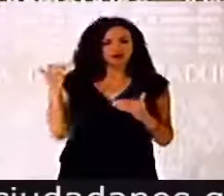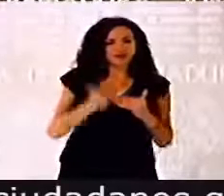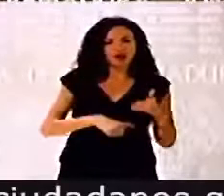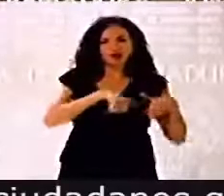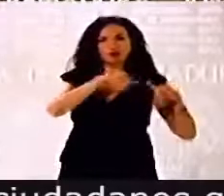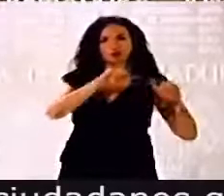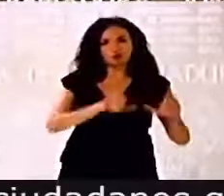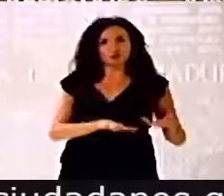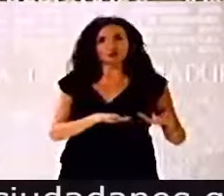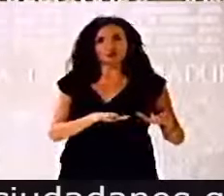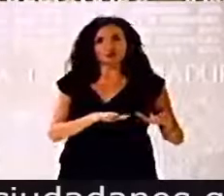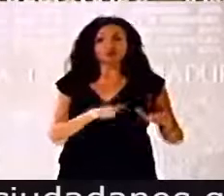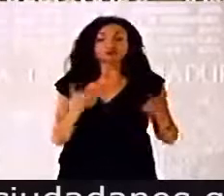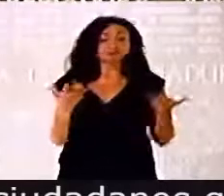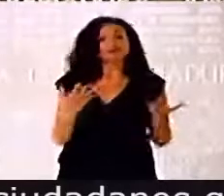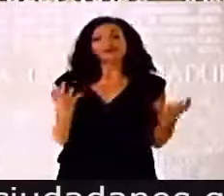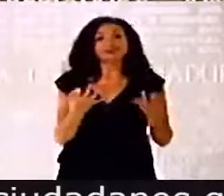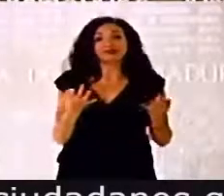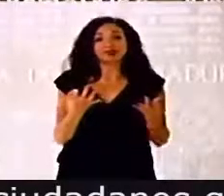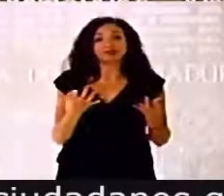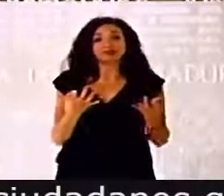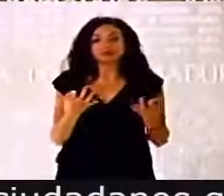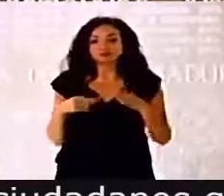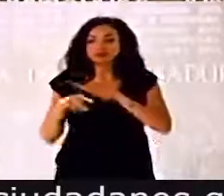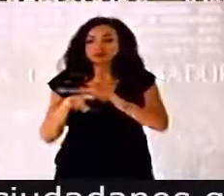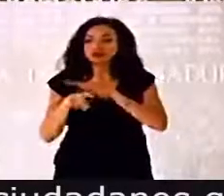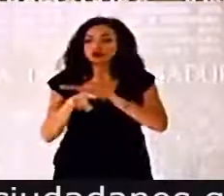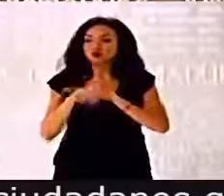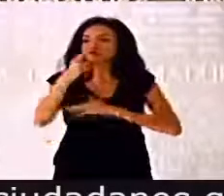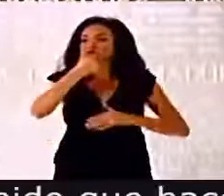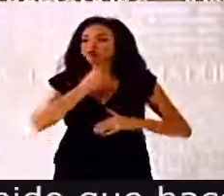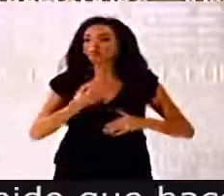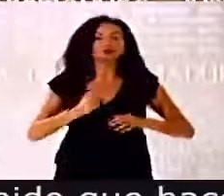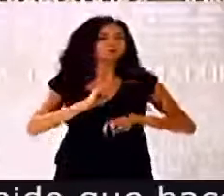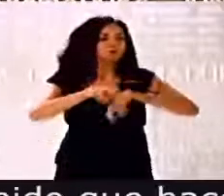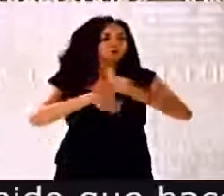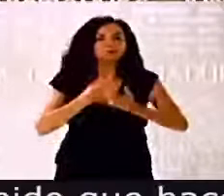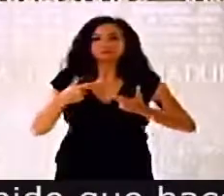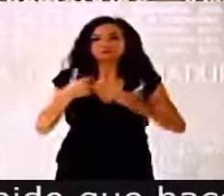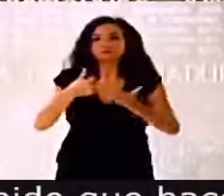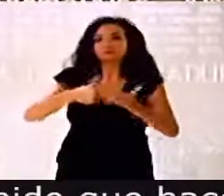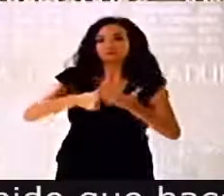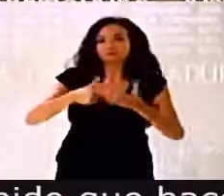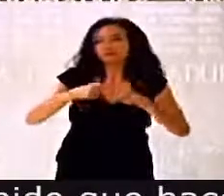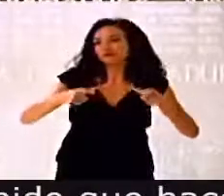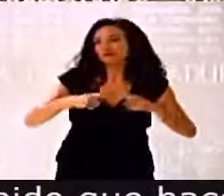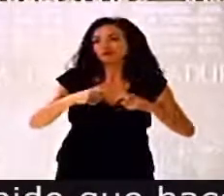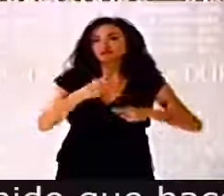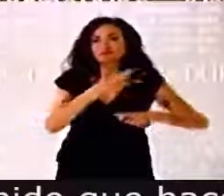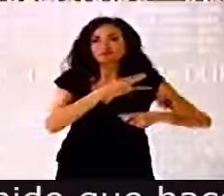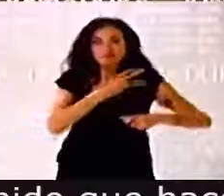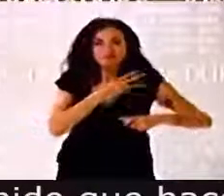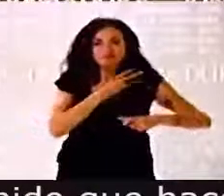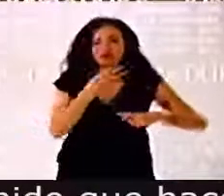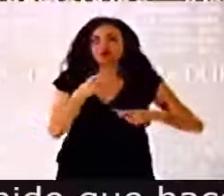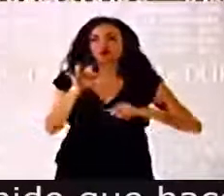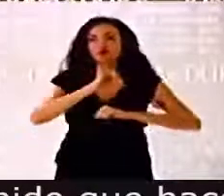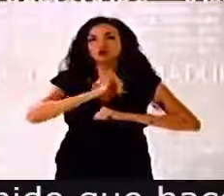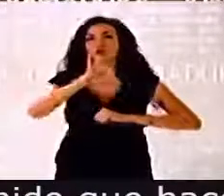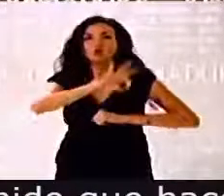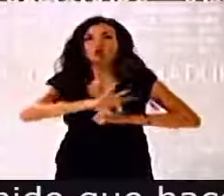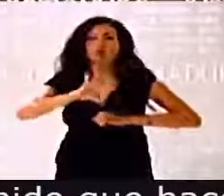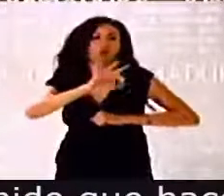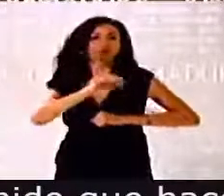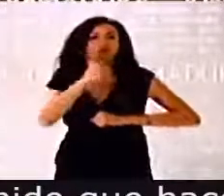administrativos ha tenido que hacer gestión tan sencilla como renovar la cartilla del paro a través de